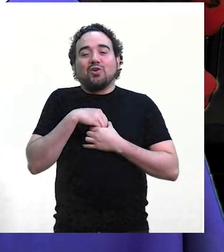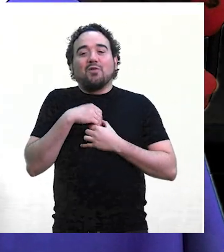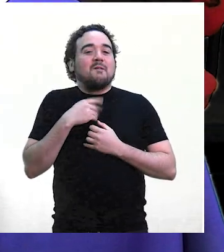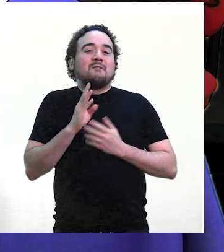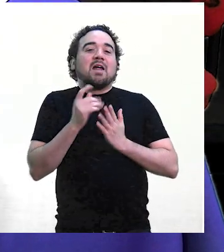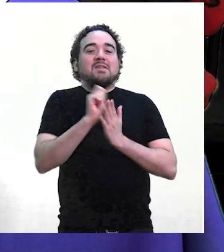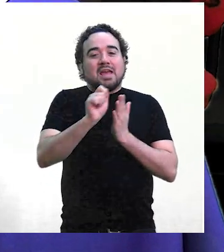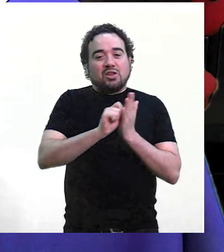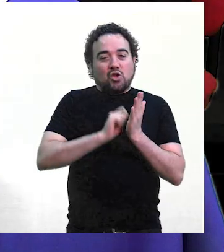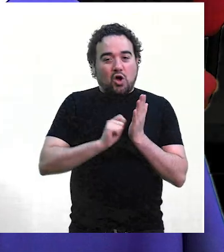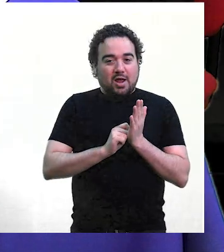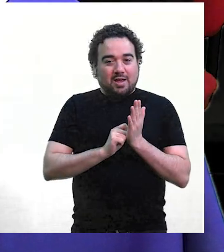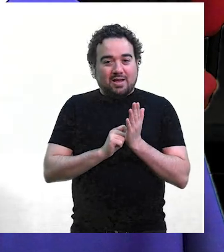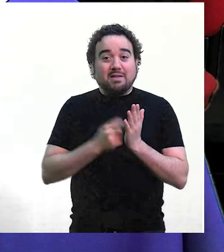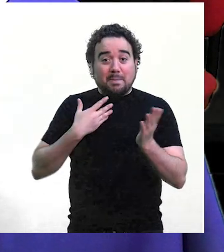adentro